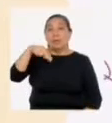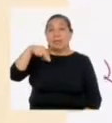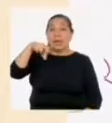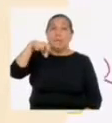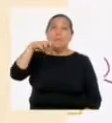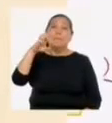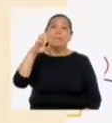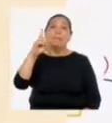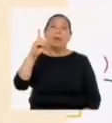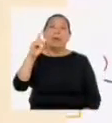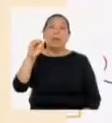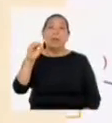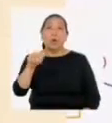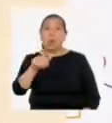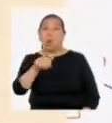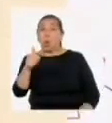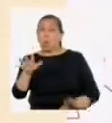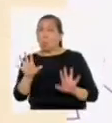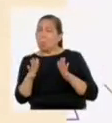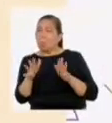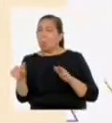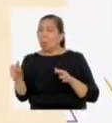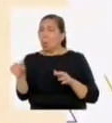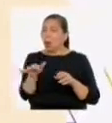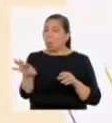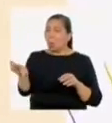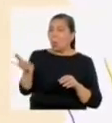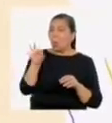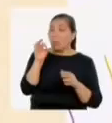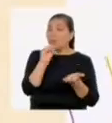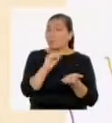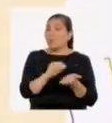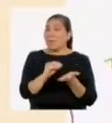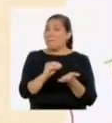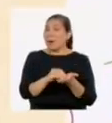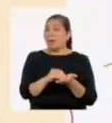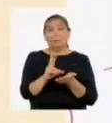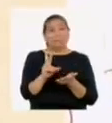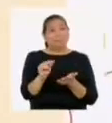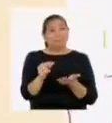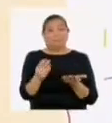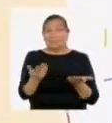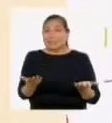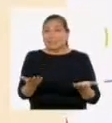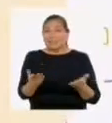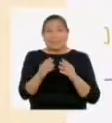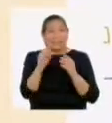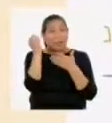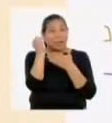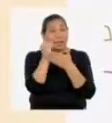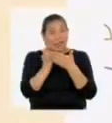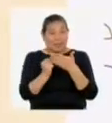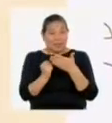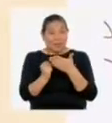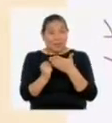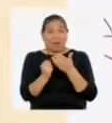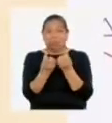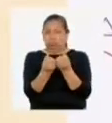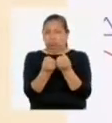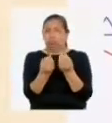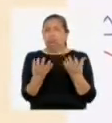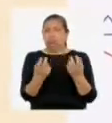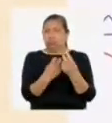parecida a otra encontrada en la Huaca de la Luna. Además, notamos que en el arte mochica